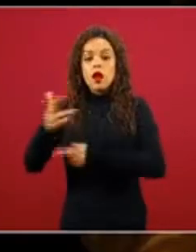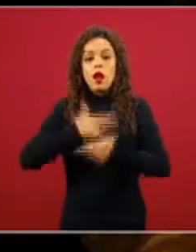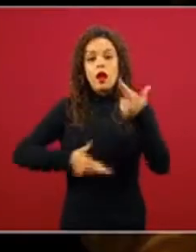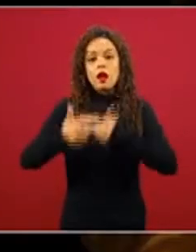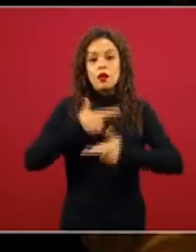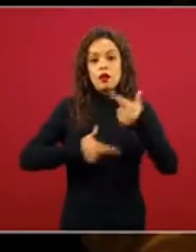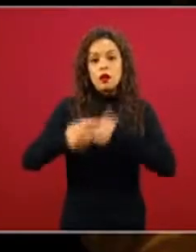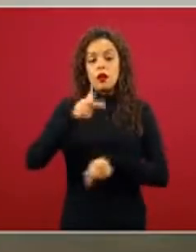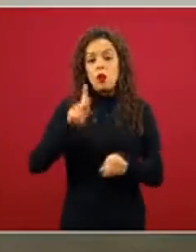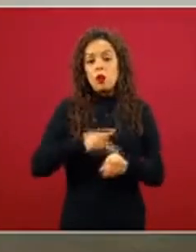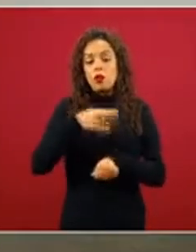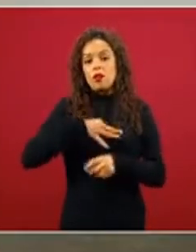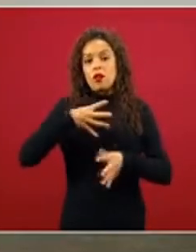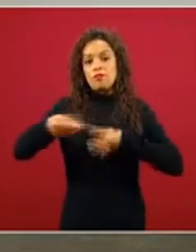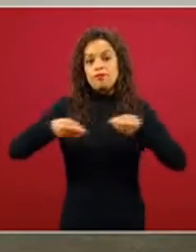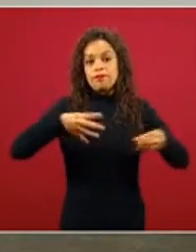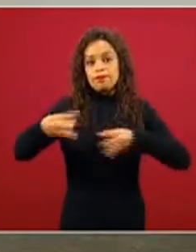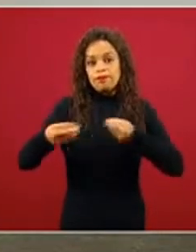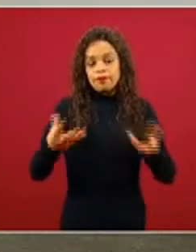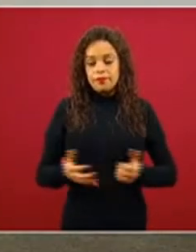vacuna. Gracias, doctor. Con mucho gusto, Araceli.